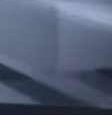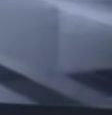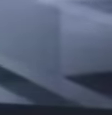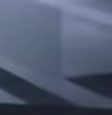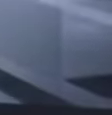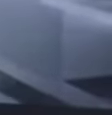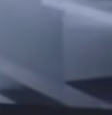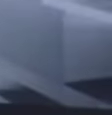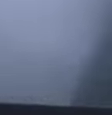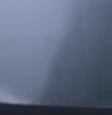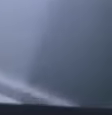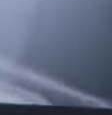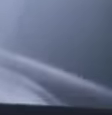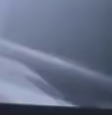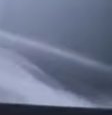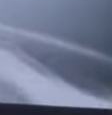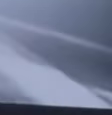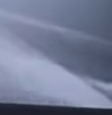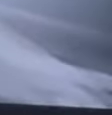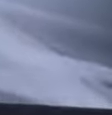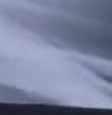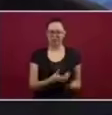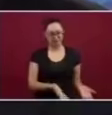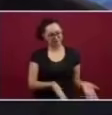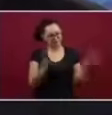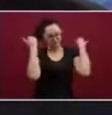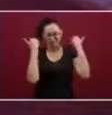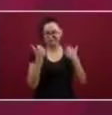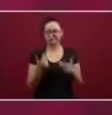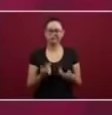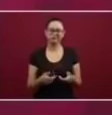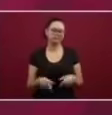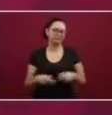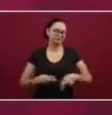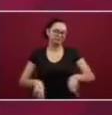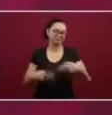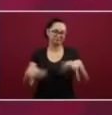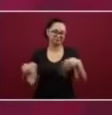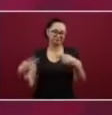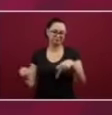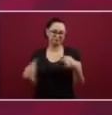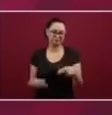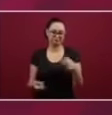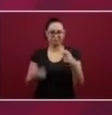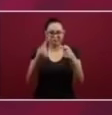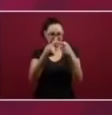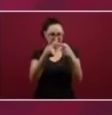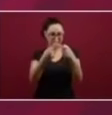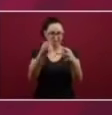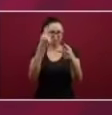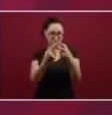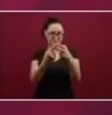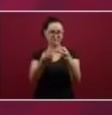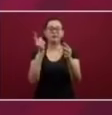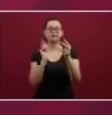Mira, aproximadamente 30 millones, okay. pero es, digamos, una estimación conservadora sí.